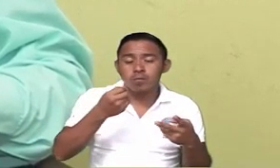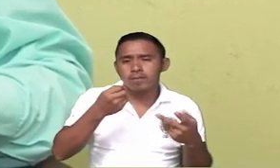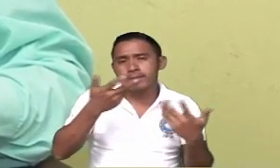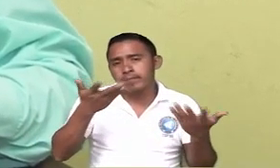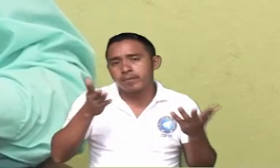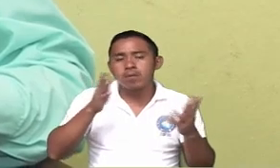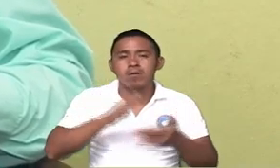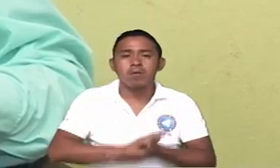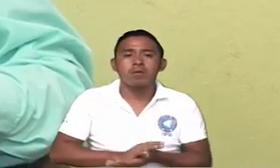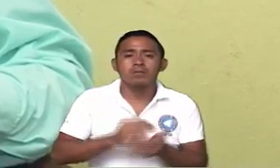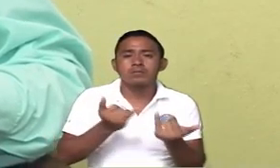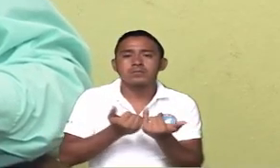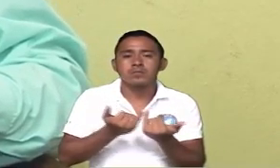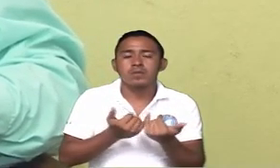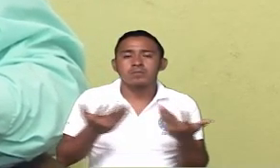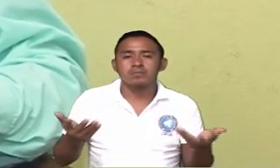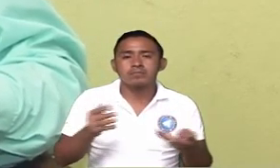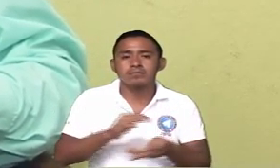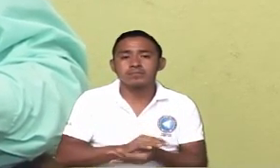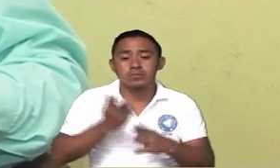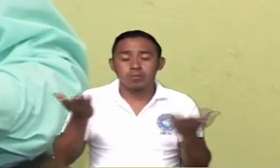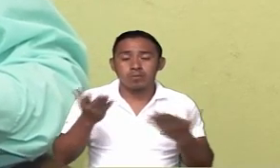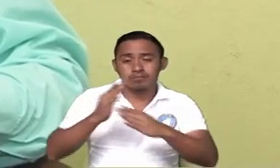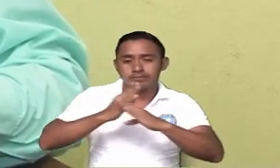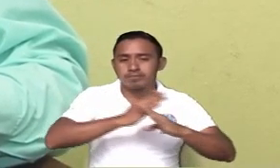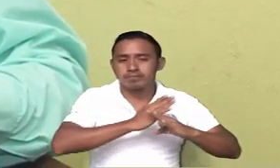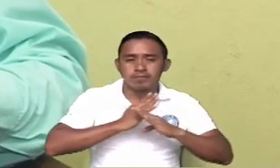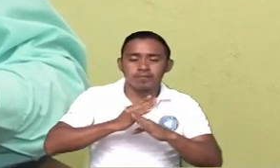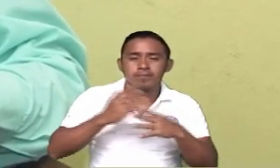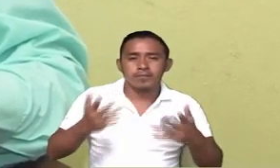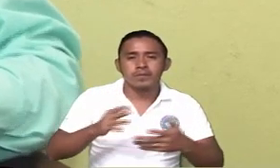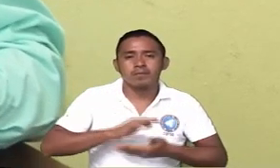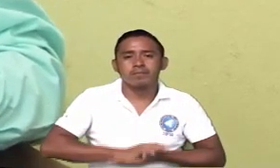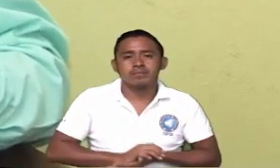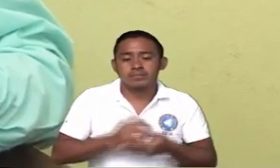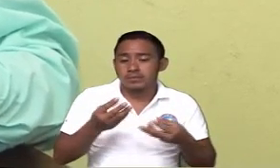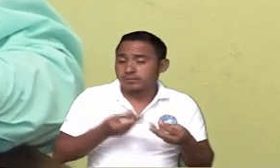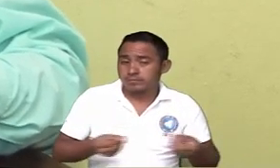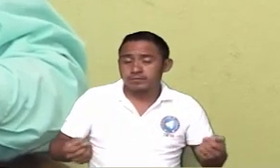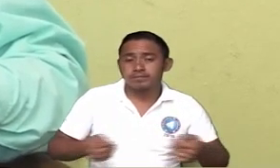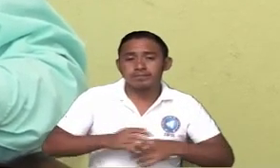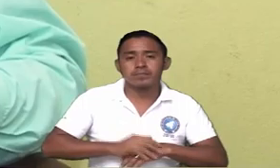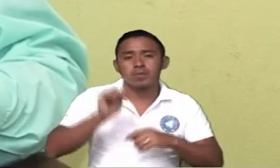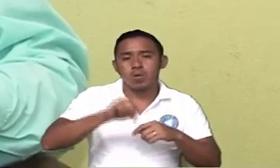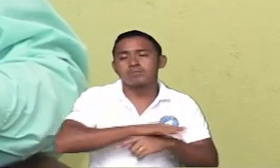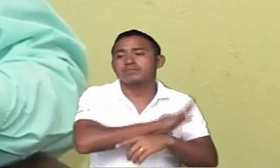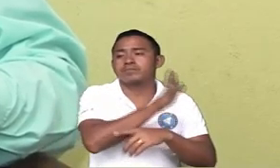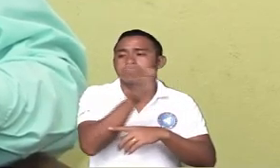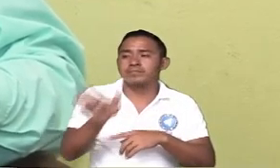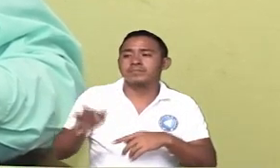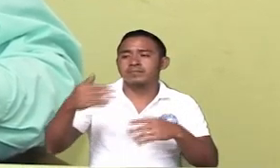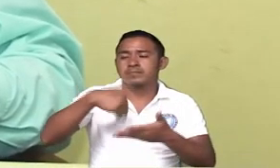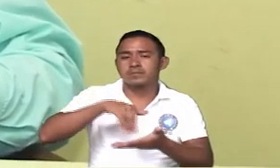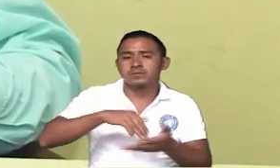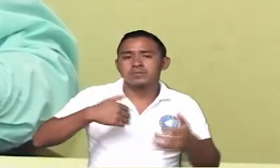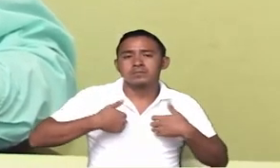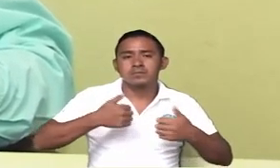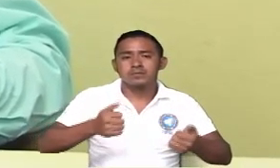adolescentes, y su respectiva prevención, así como su respectiva cura. El día de hoy nos trasladamos hasta el Centro de